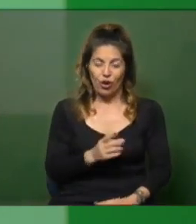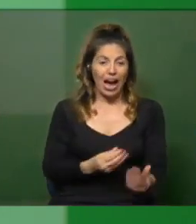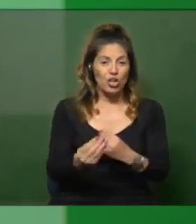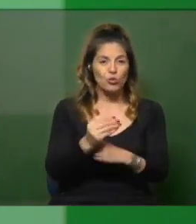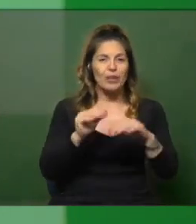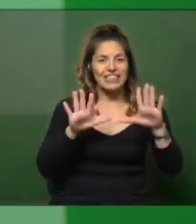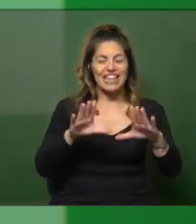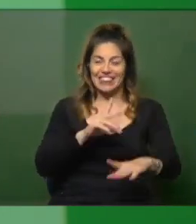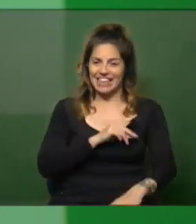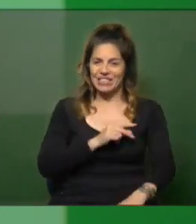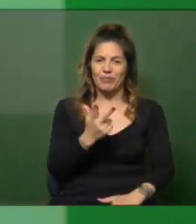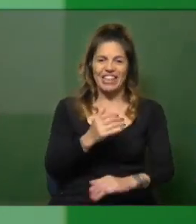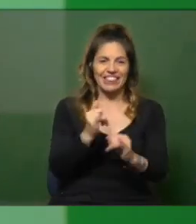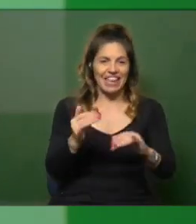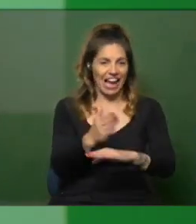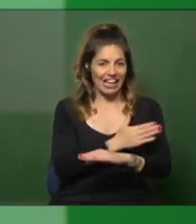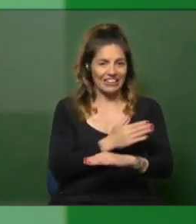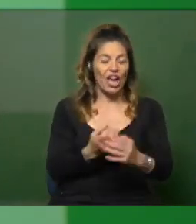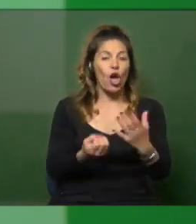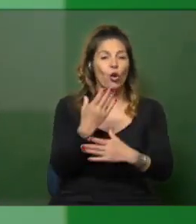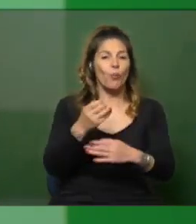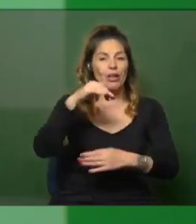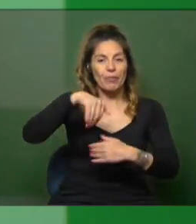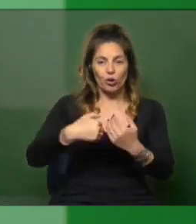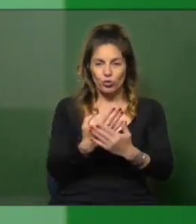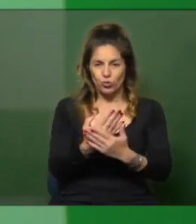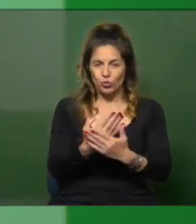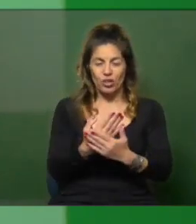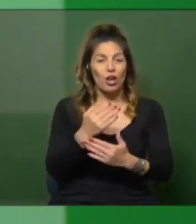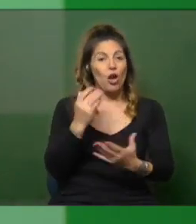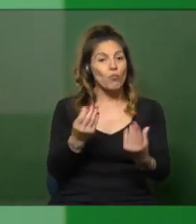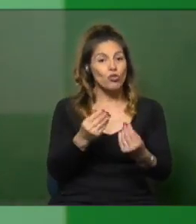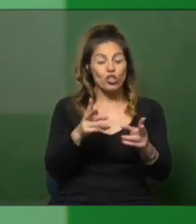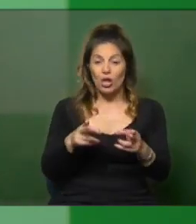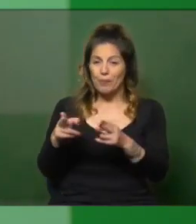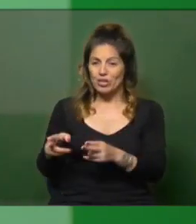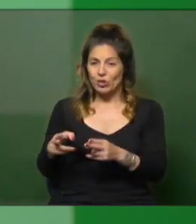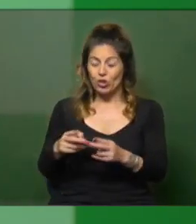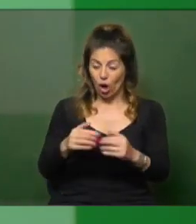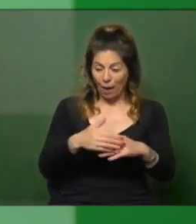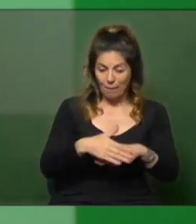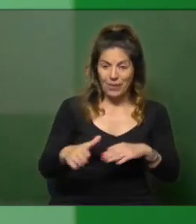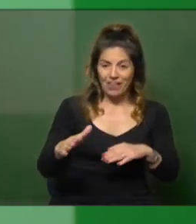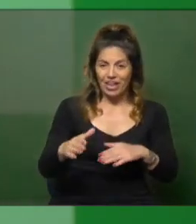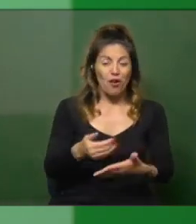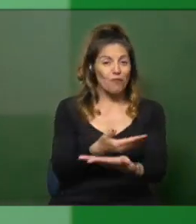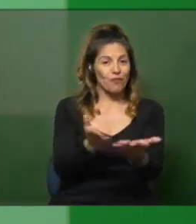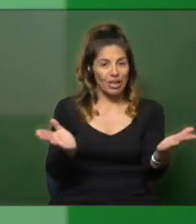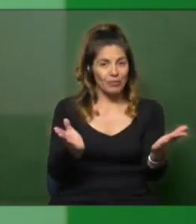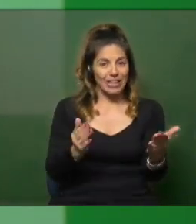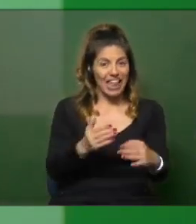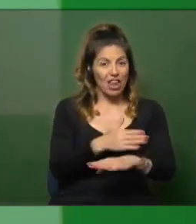diciembre TR días antes Cumbre del mercosur o sea vamos a tener muchos episodios en breve que van a mostrar el